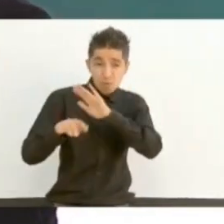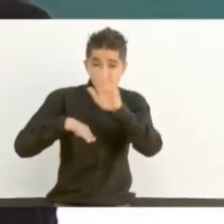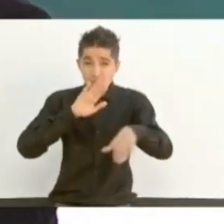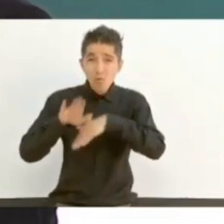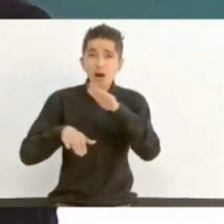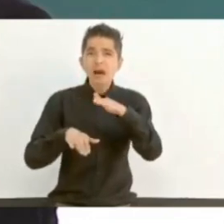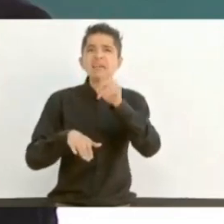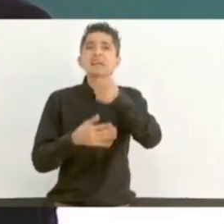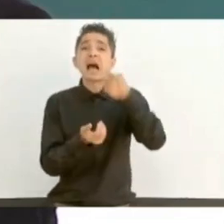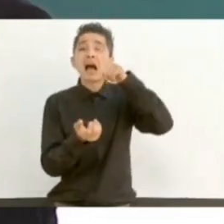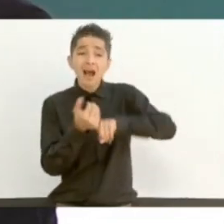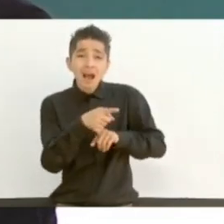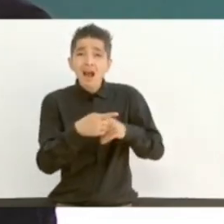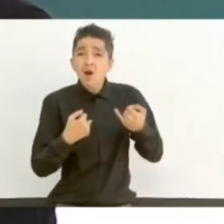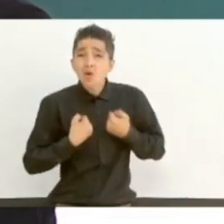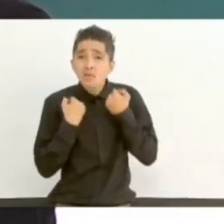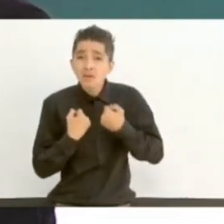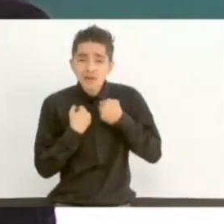jóvenes.